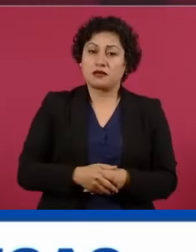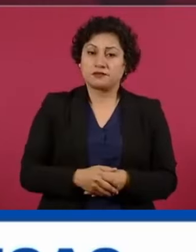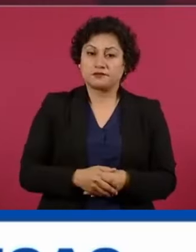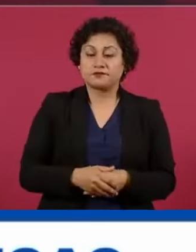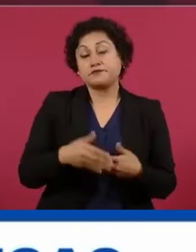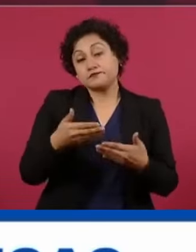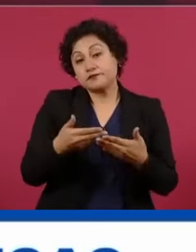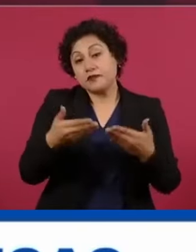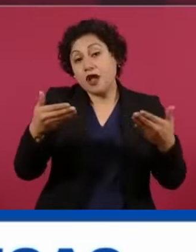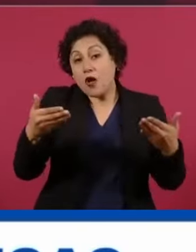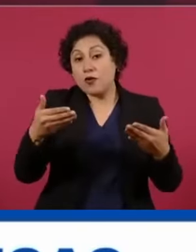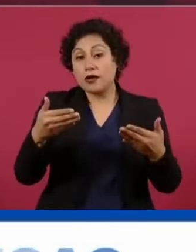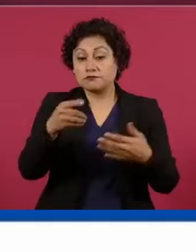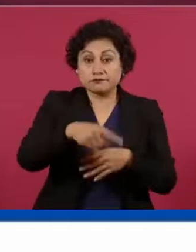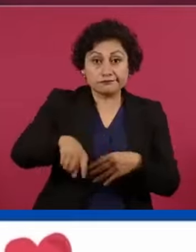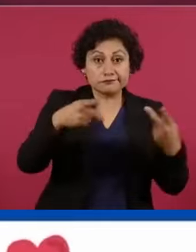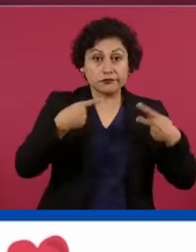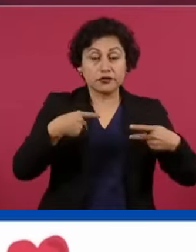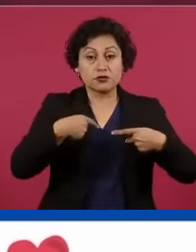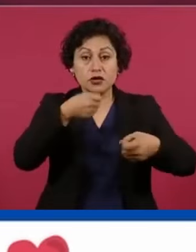reportajes periodísticos, ¿no?,